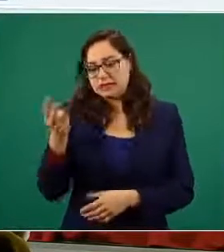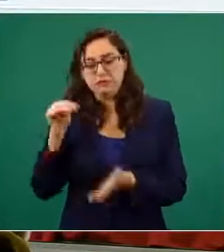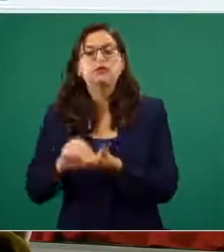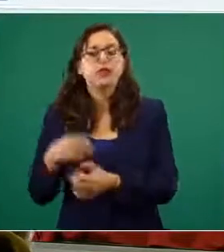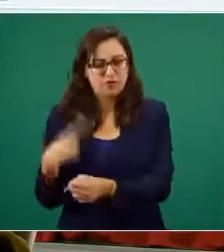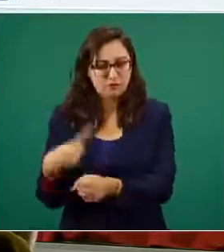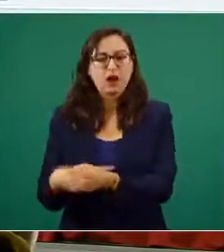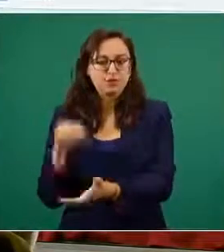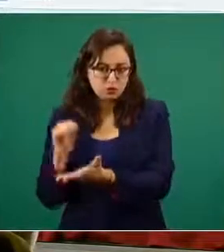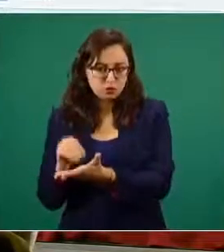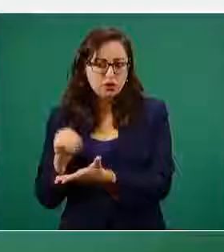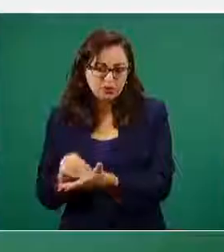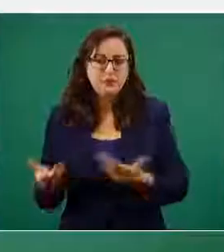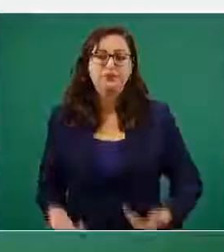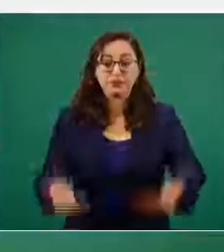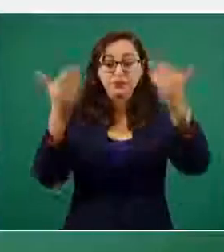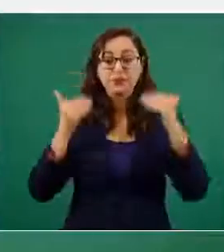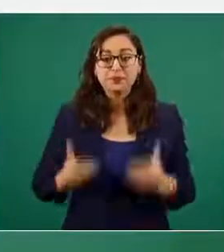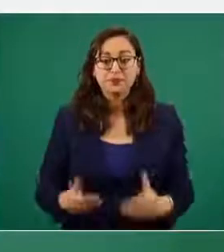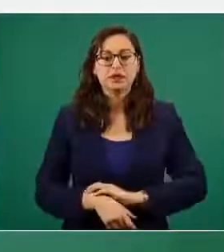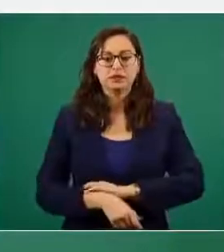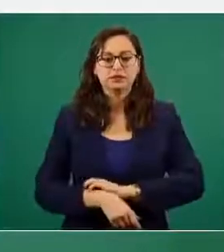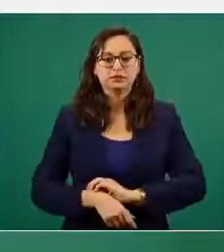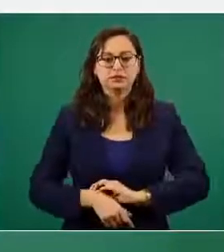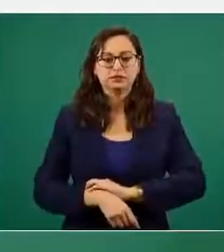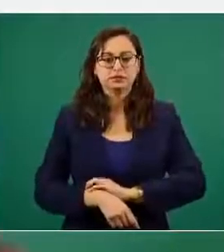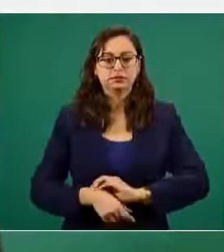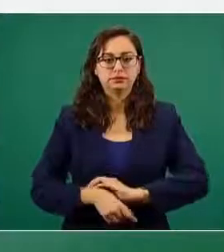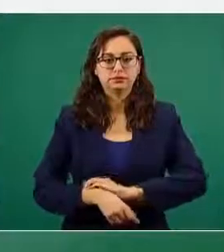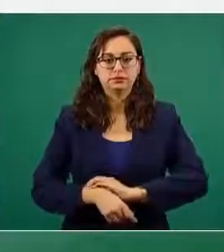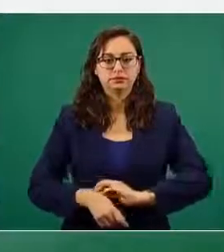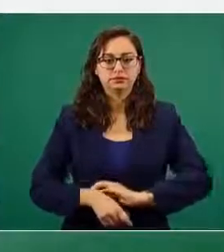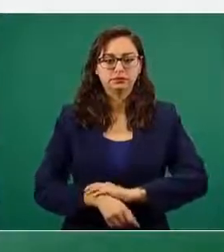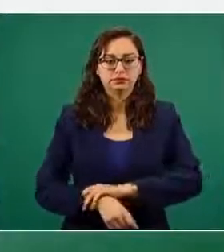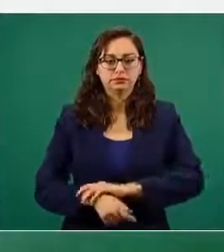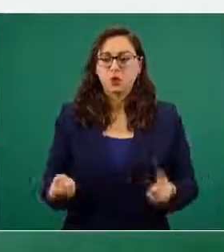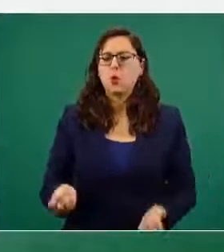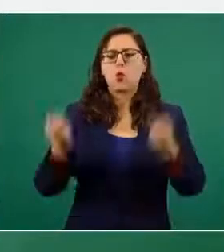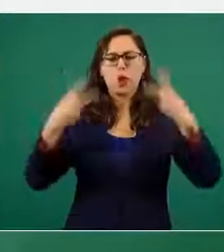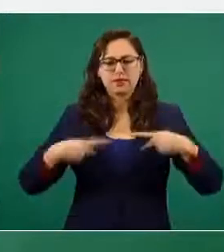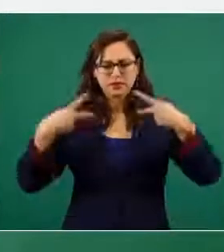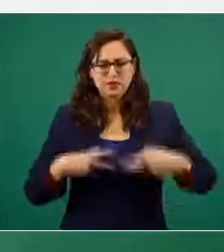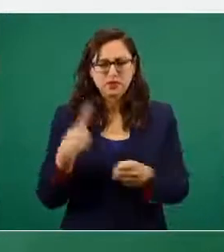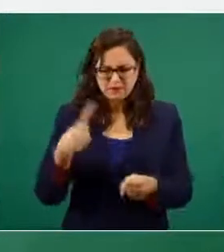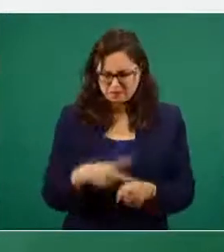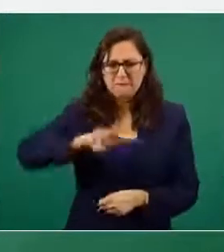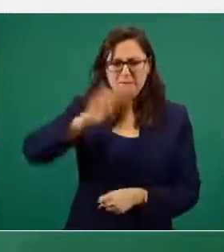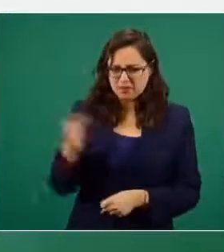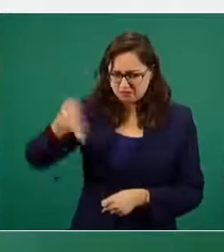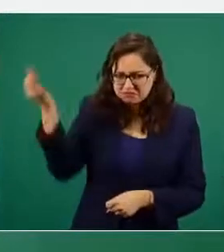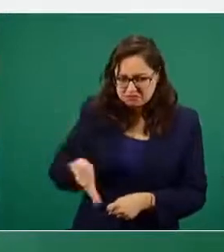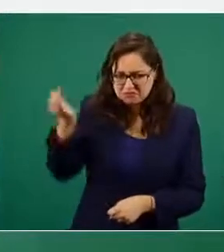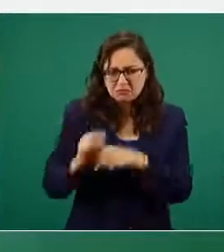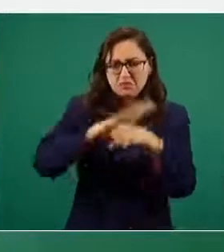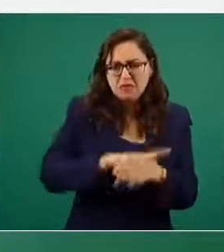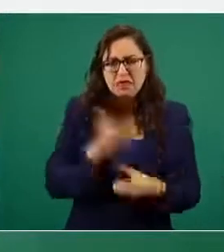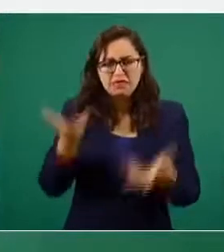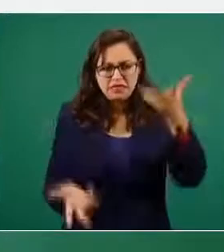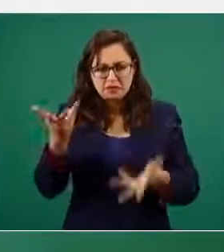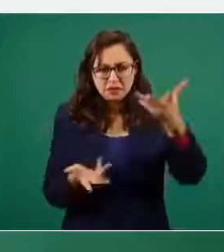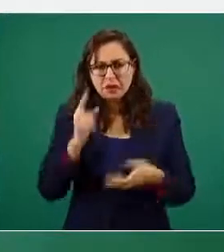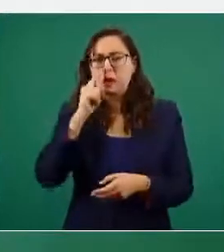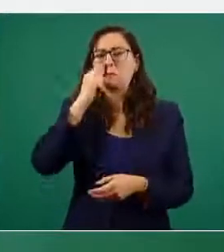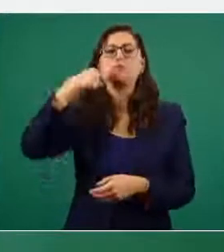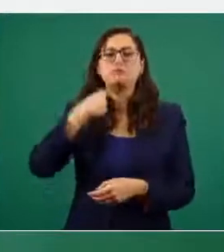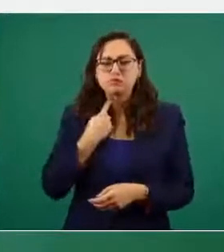un indicador importante que se usa a nivel internacional, aunque cada país tiene su propia magnitud de porcentaje de positividad, de acuerdo a cómo realiza el muestreo, el uso de las pruebas. En México,